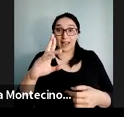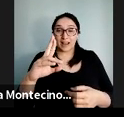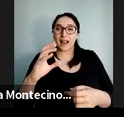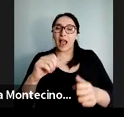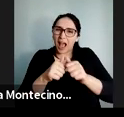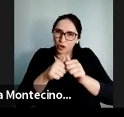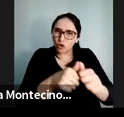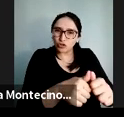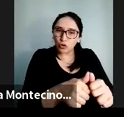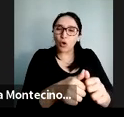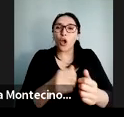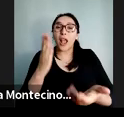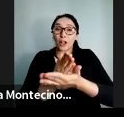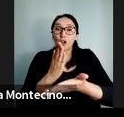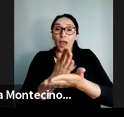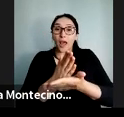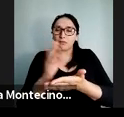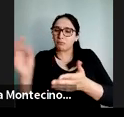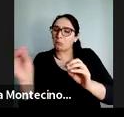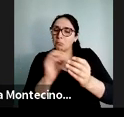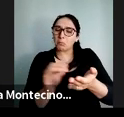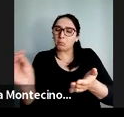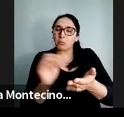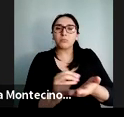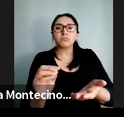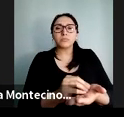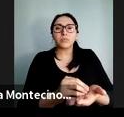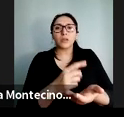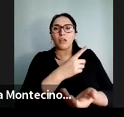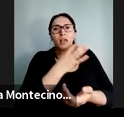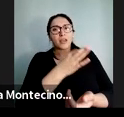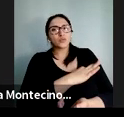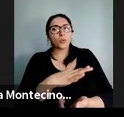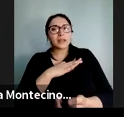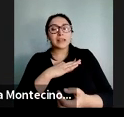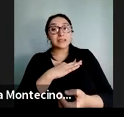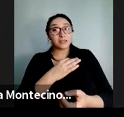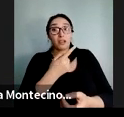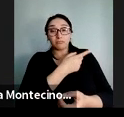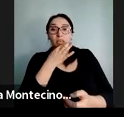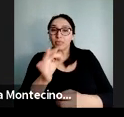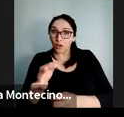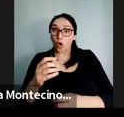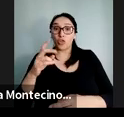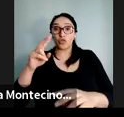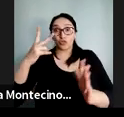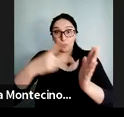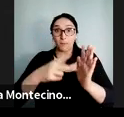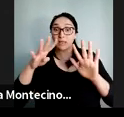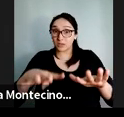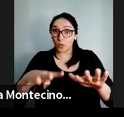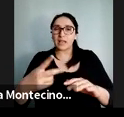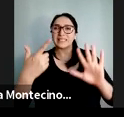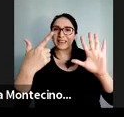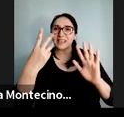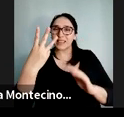este concepto a pesar de que la Superintendencia de Educación anunciaba a inicios del 2019 que el 73% de las víctimas